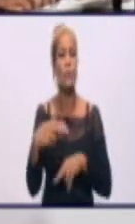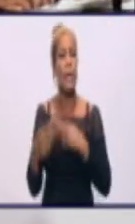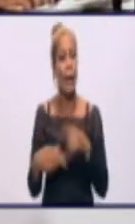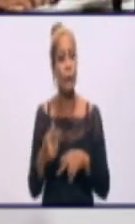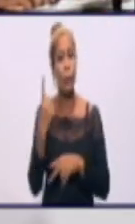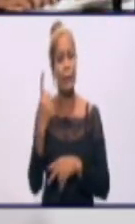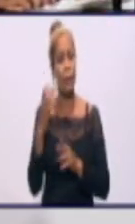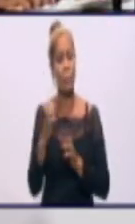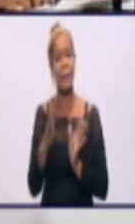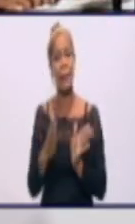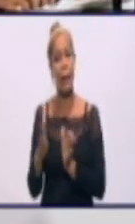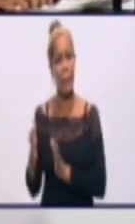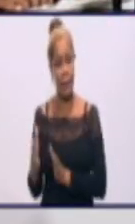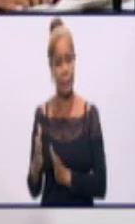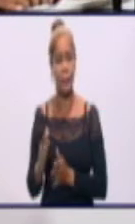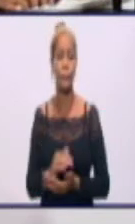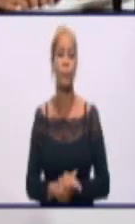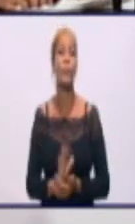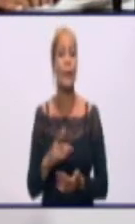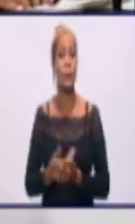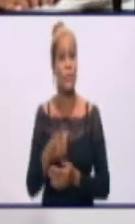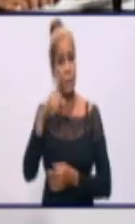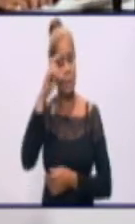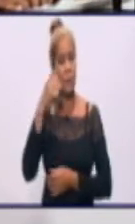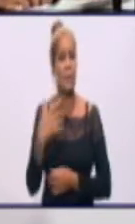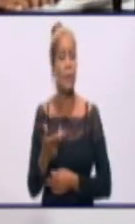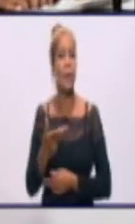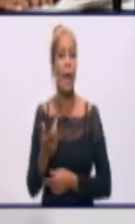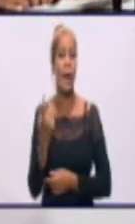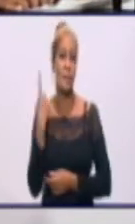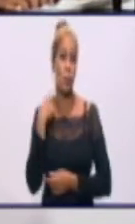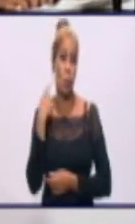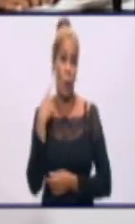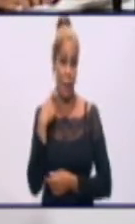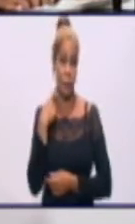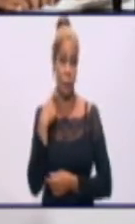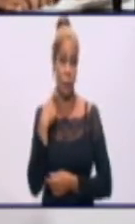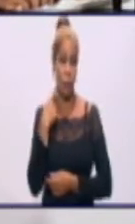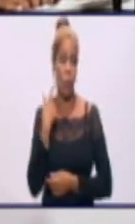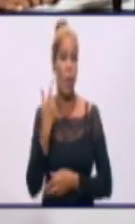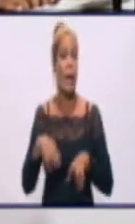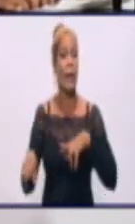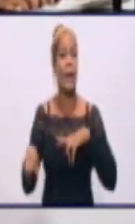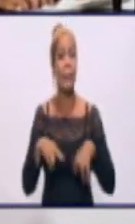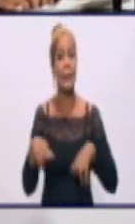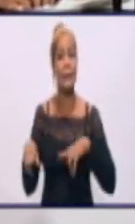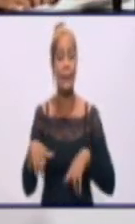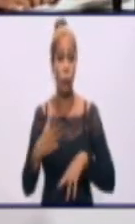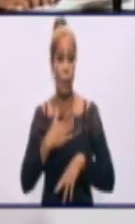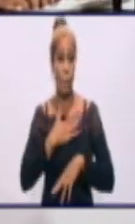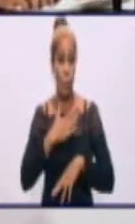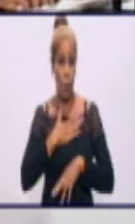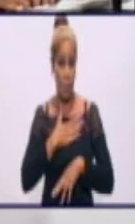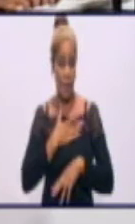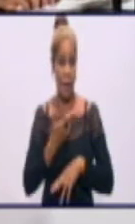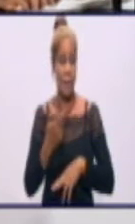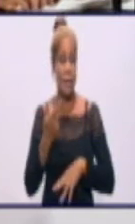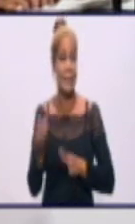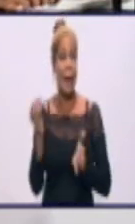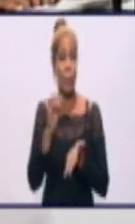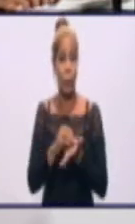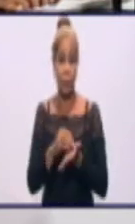ha sido un año trascendental desde el punto de vista por las limitaciones propias que ha impuesto la pandemia, y